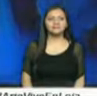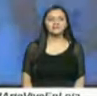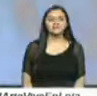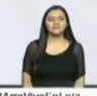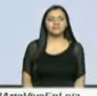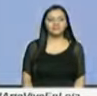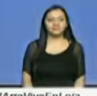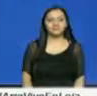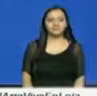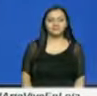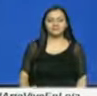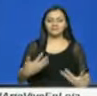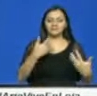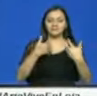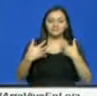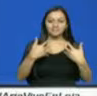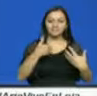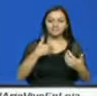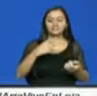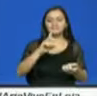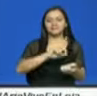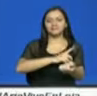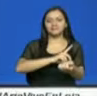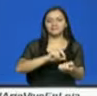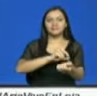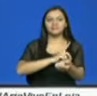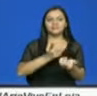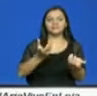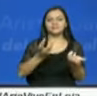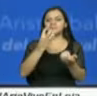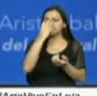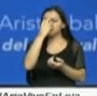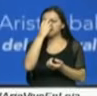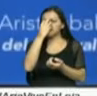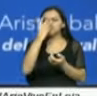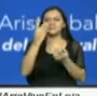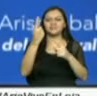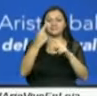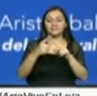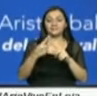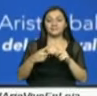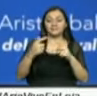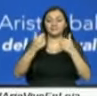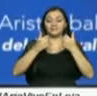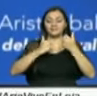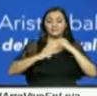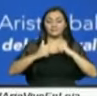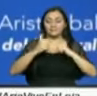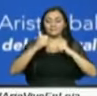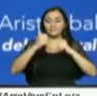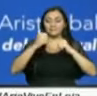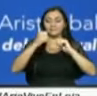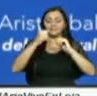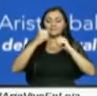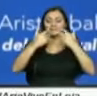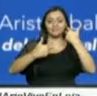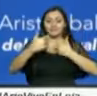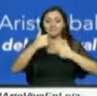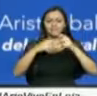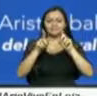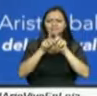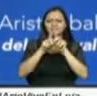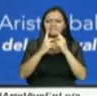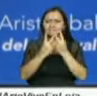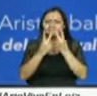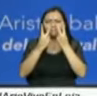El teatro, la danza, el circo, todas estas artes provocan un encuentro vivo entre